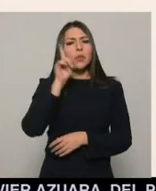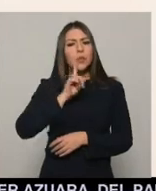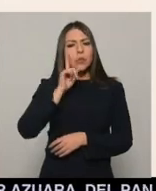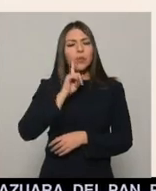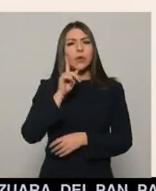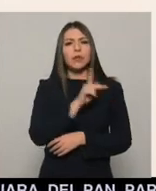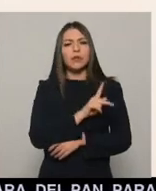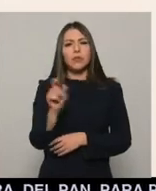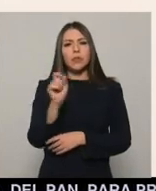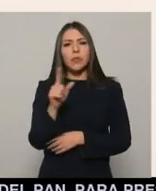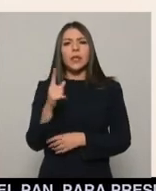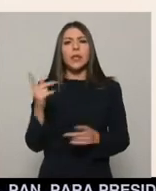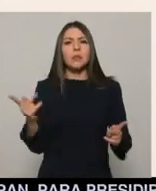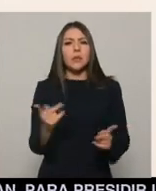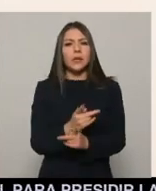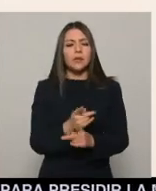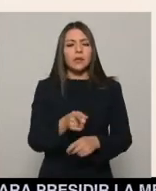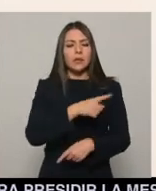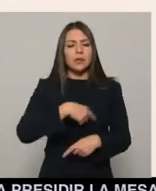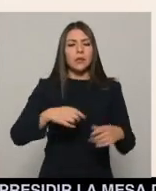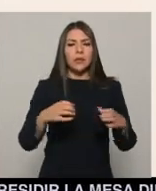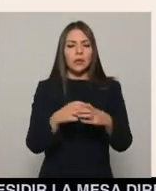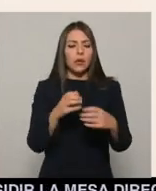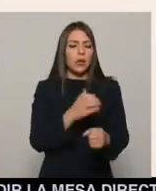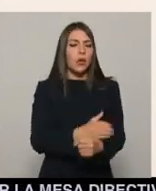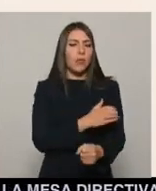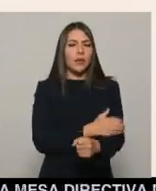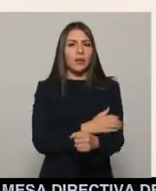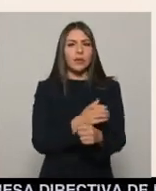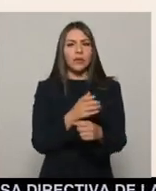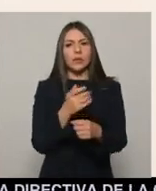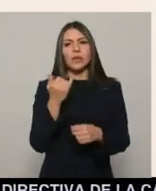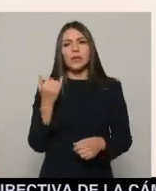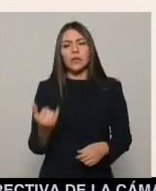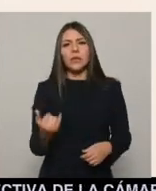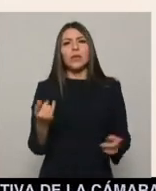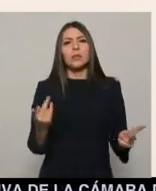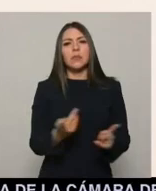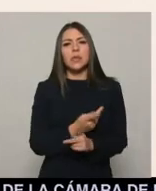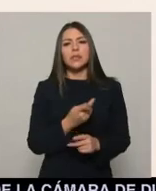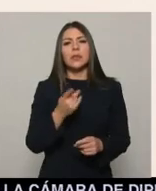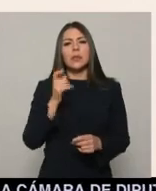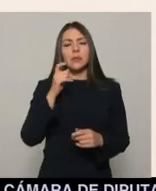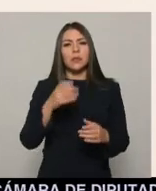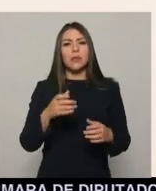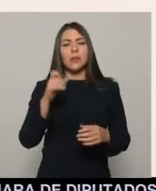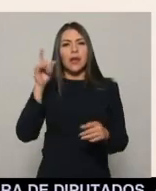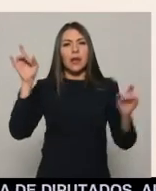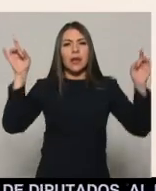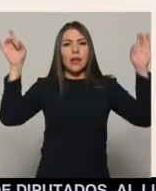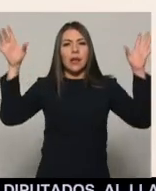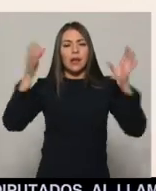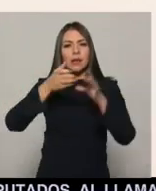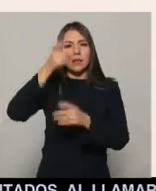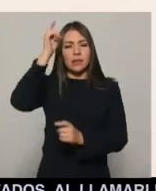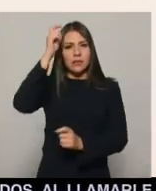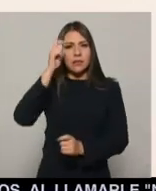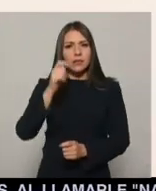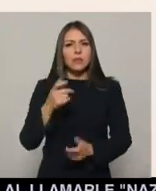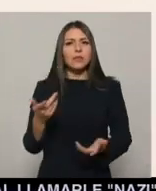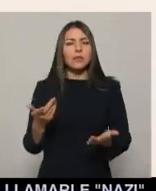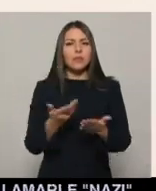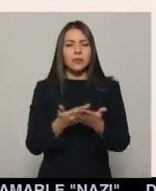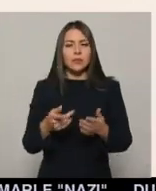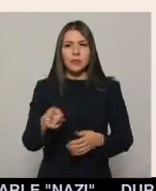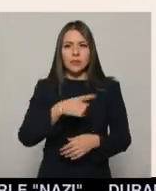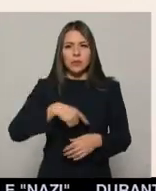profesionistas, y lo que estaba pasando con nuestras compañeras y lo que estaba pasando con el monumento, y plantar una postura y decir, bueno,